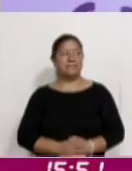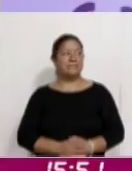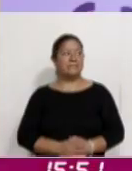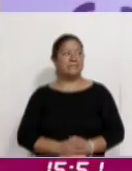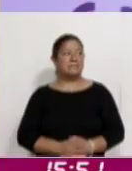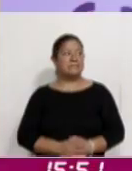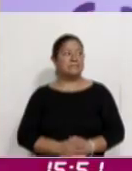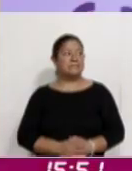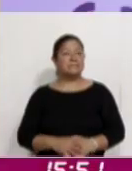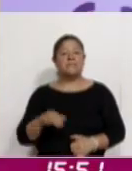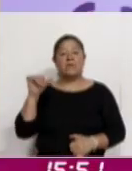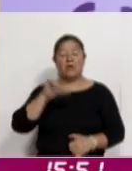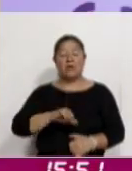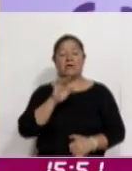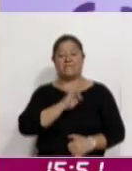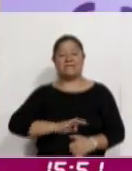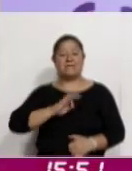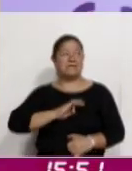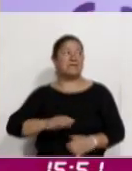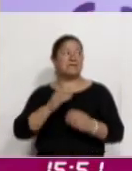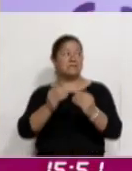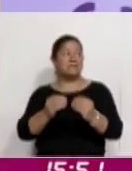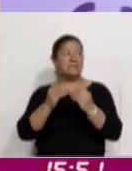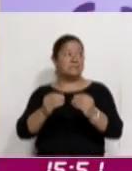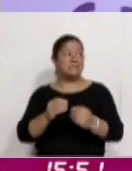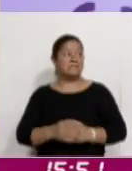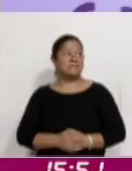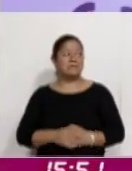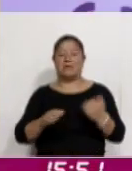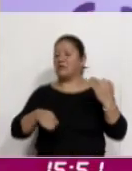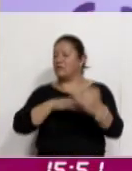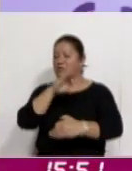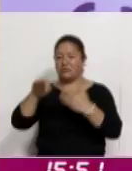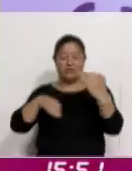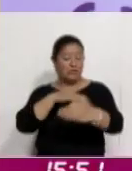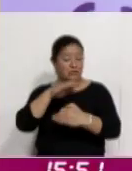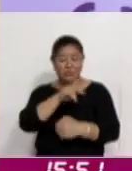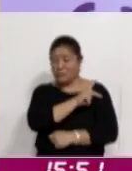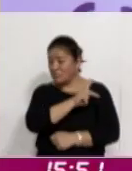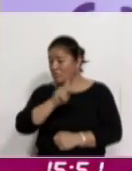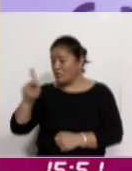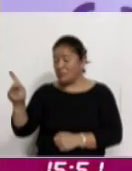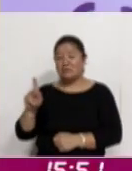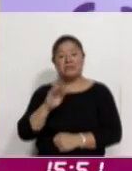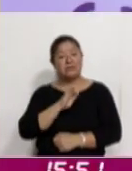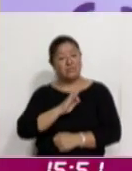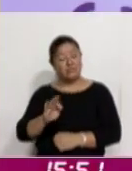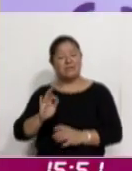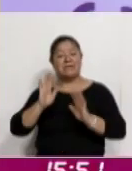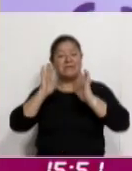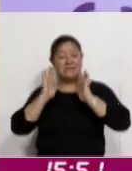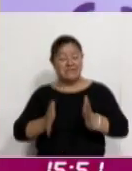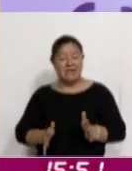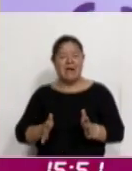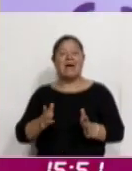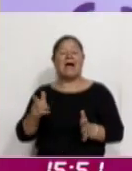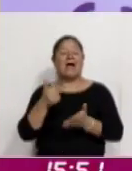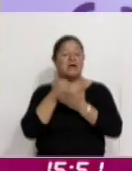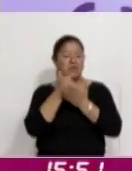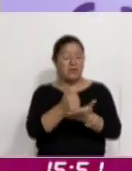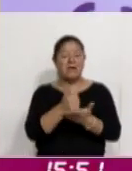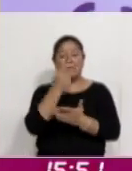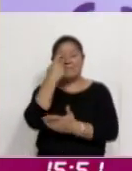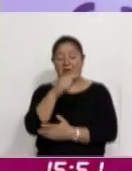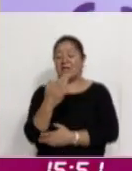Hoy quiero felicitar ampliamente a todos los que hicieron posible que se hayan cumplido 50 años de